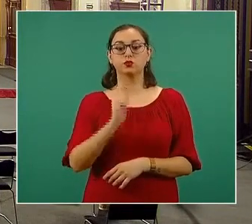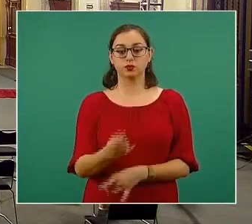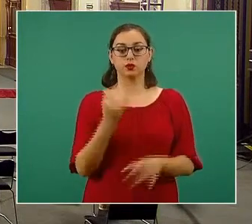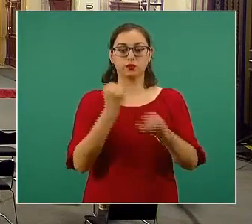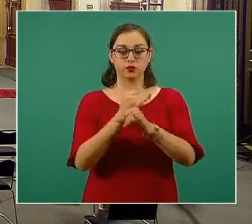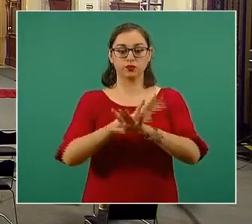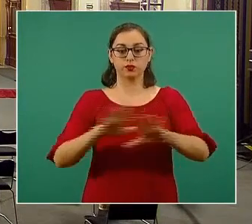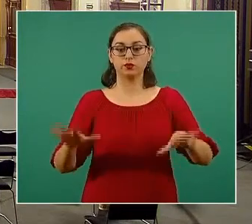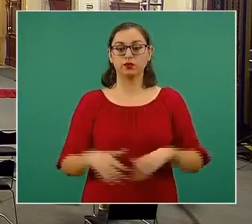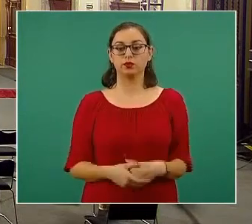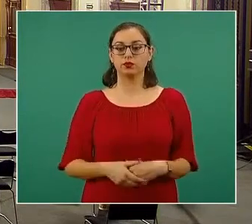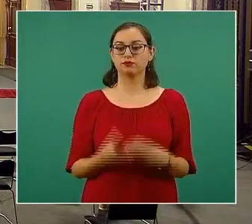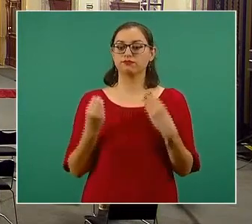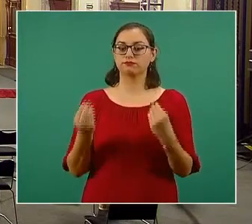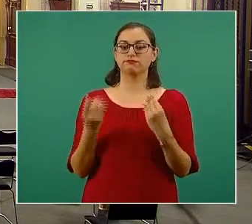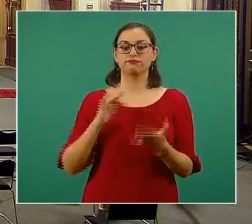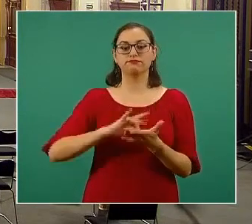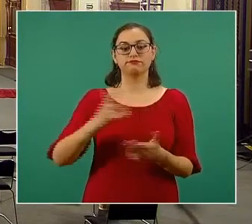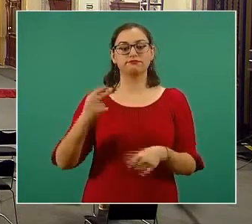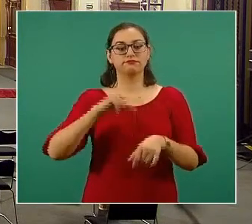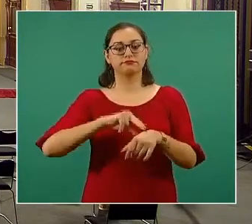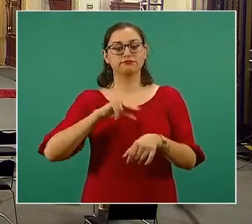gracias, doctor López-Gatell. Bueno,